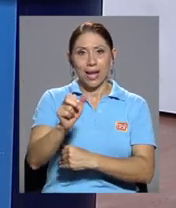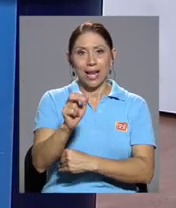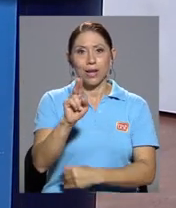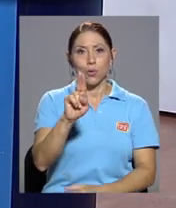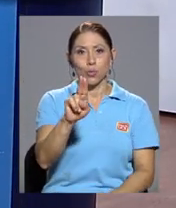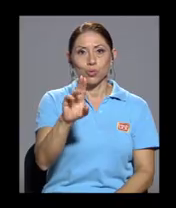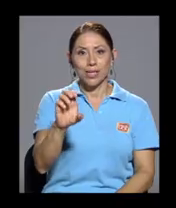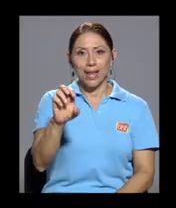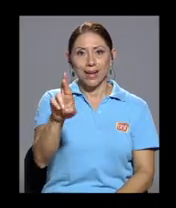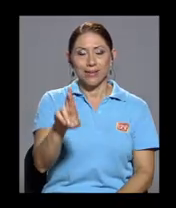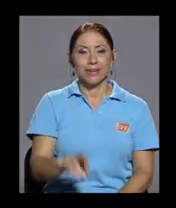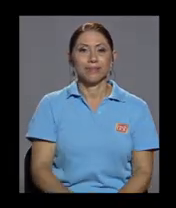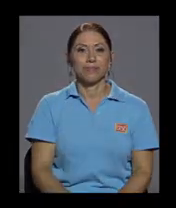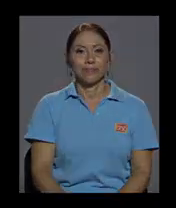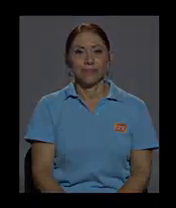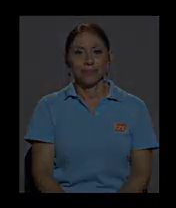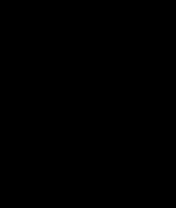canal user